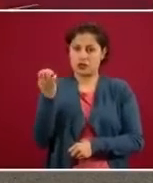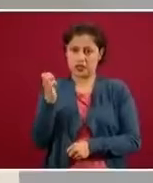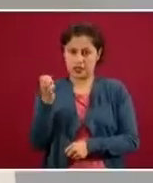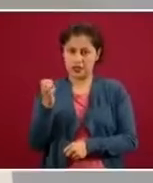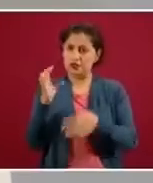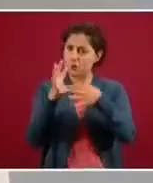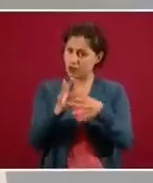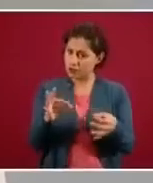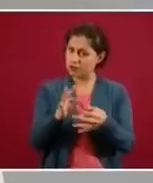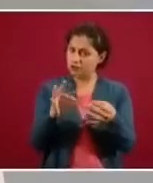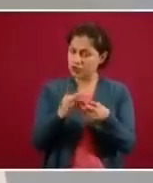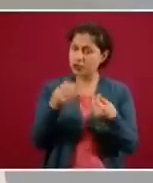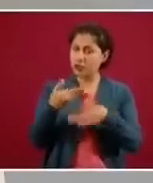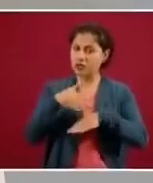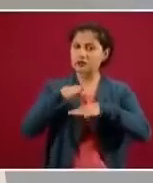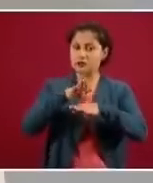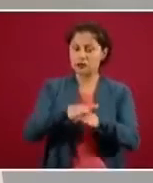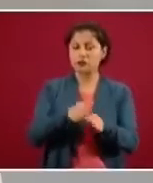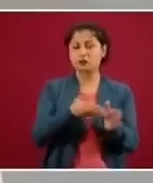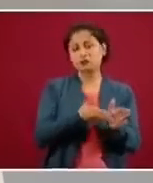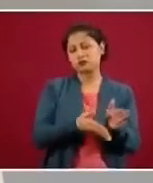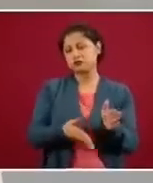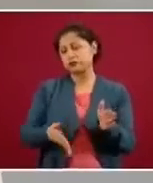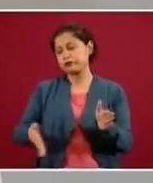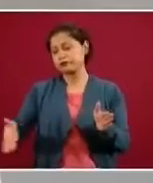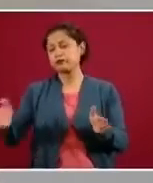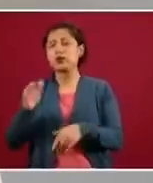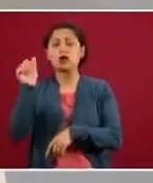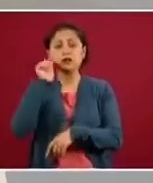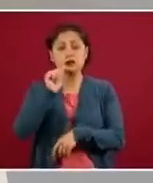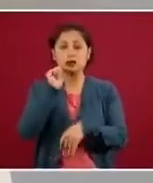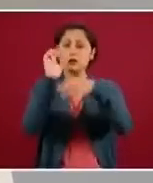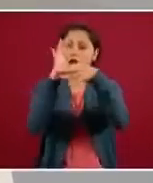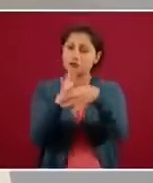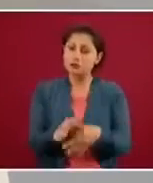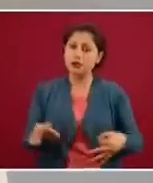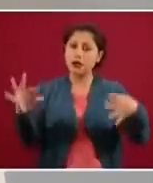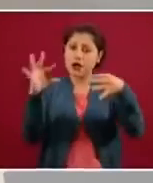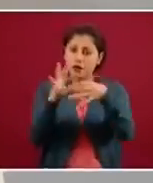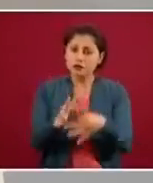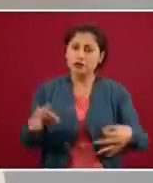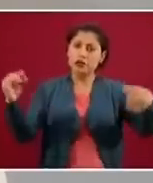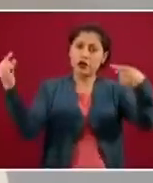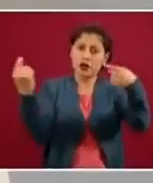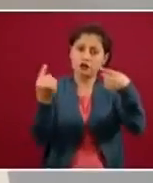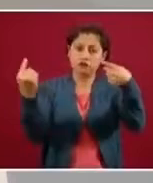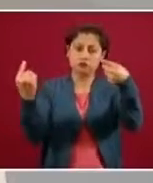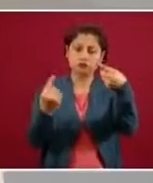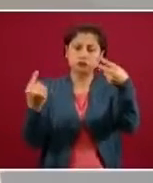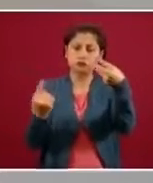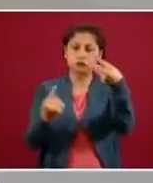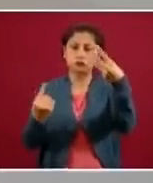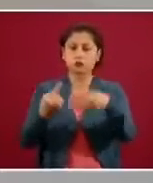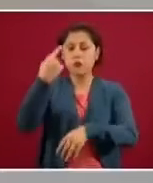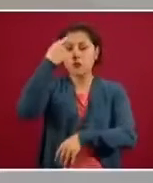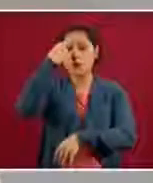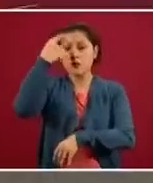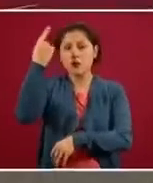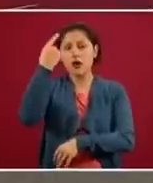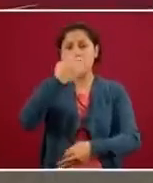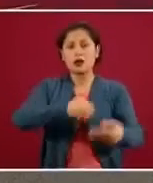querido que la información se conozca lo más rápidamente posible, de la manera más amplia posible y de la manera más clara